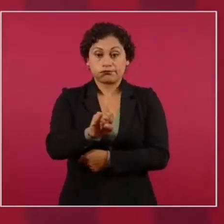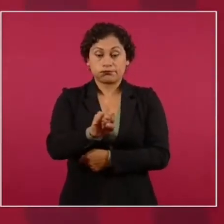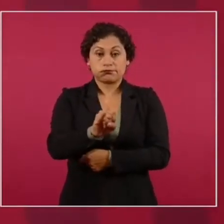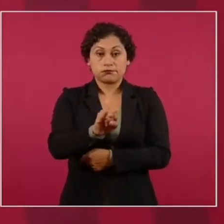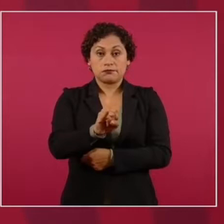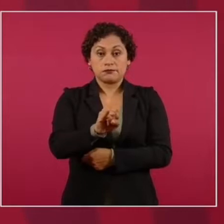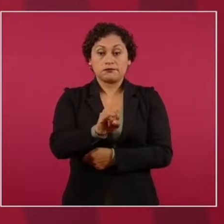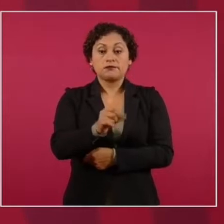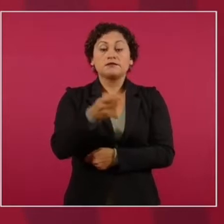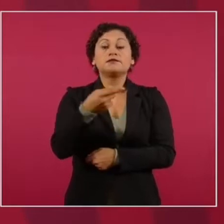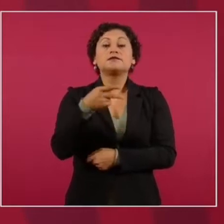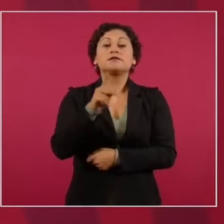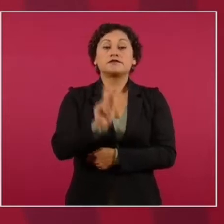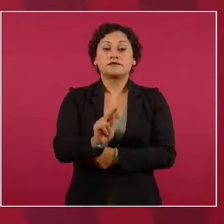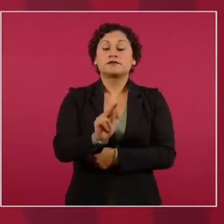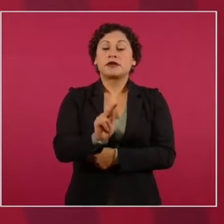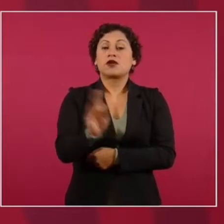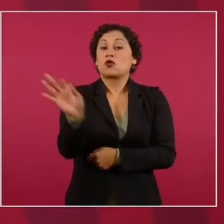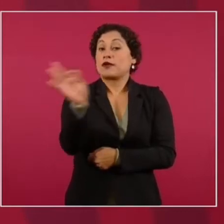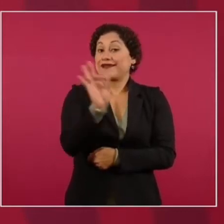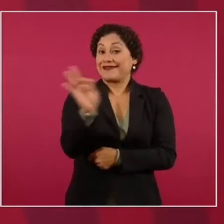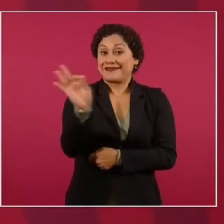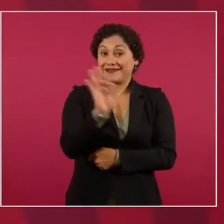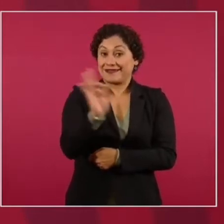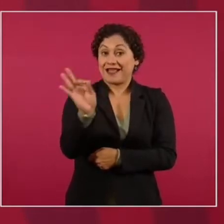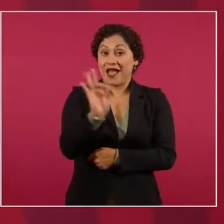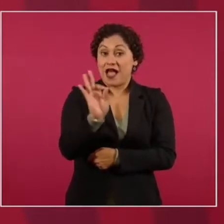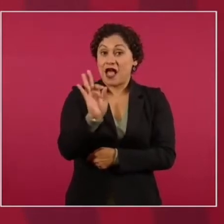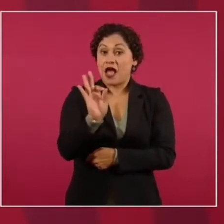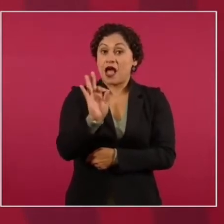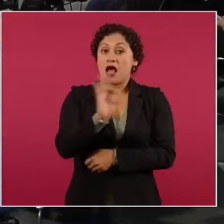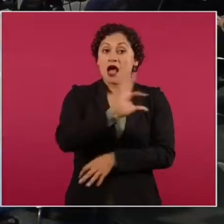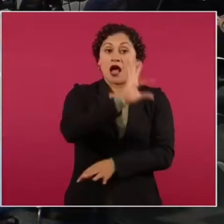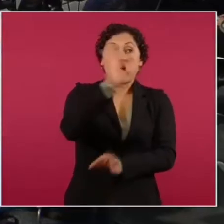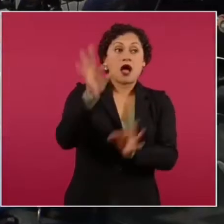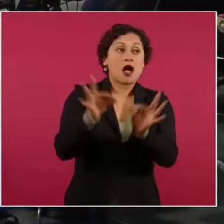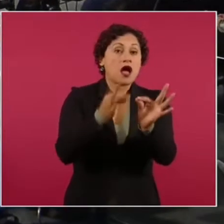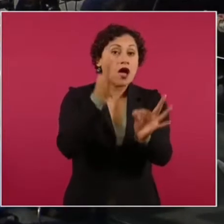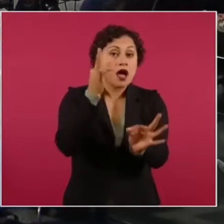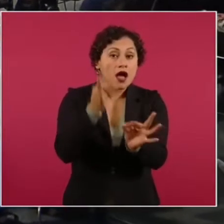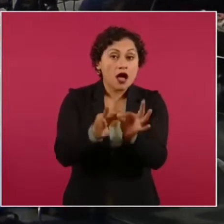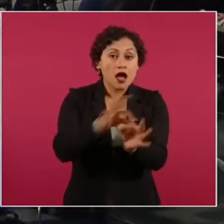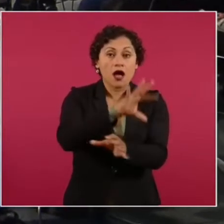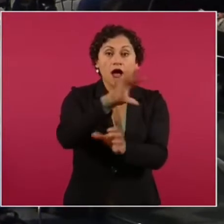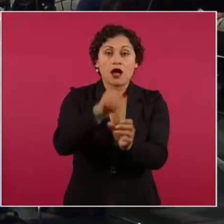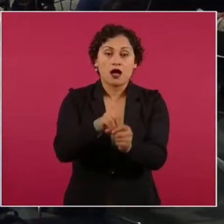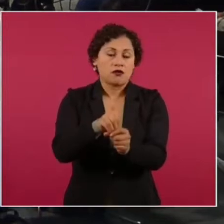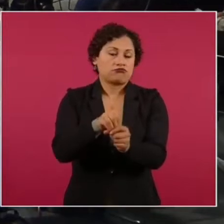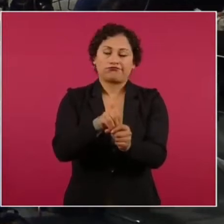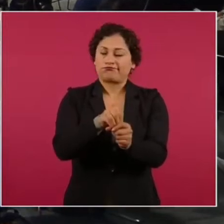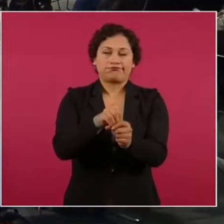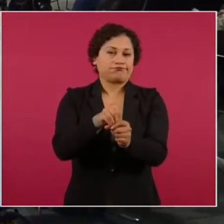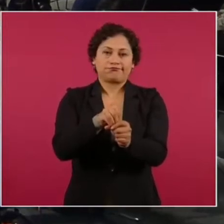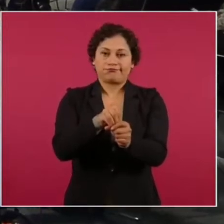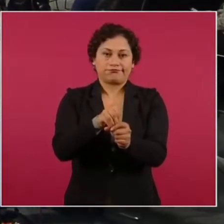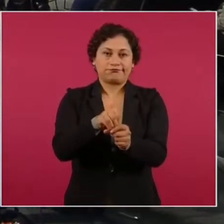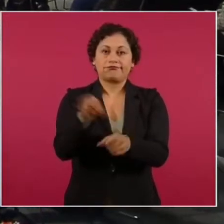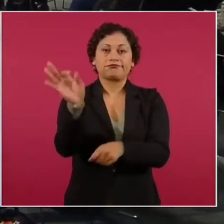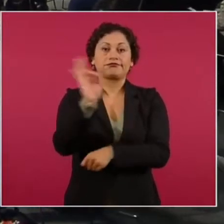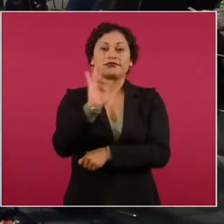y van a quedar pendientes, y los que vienen van